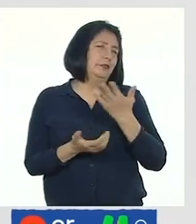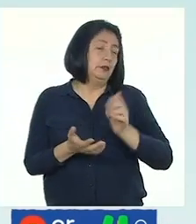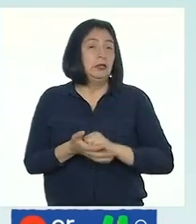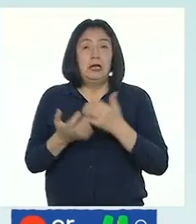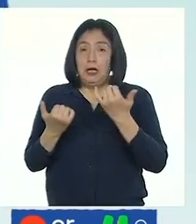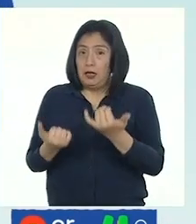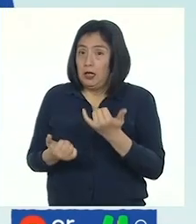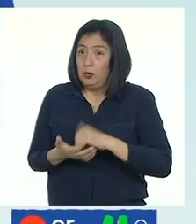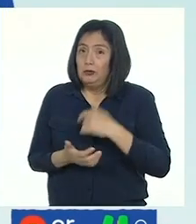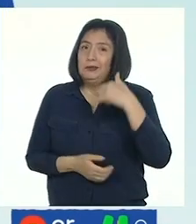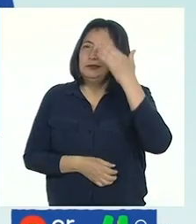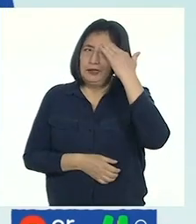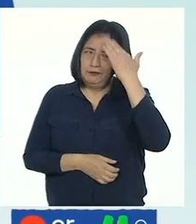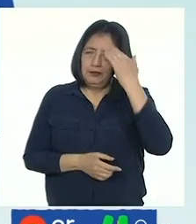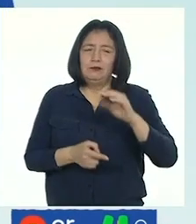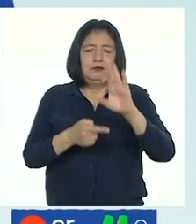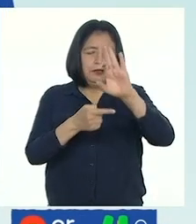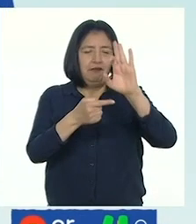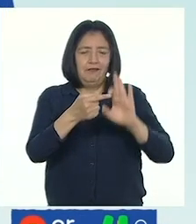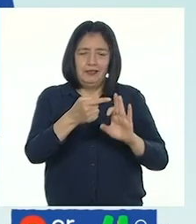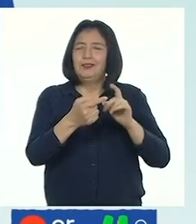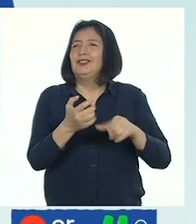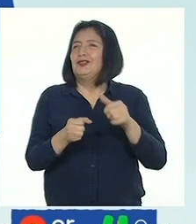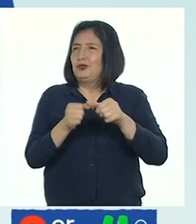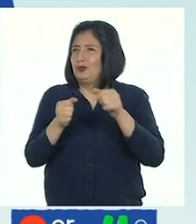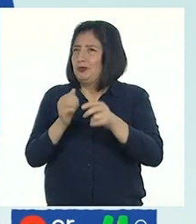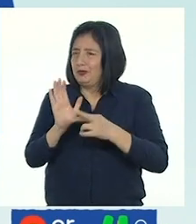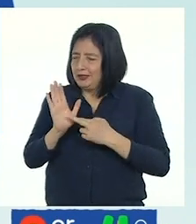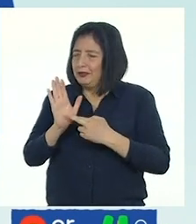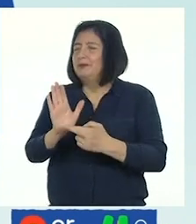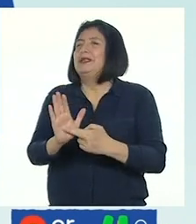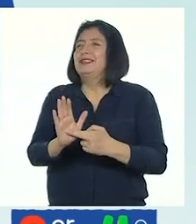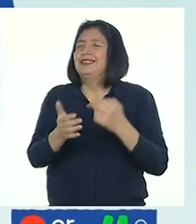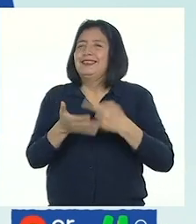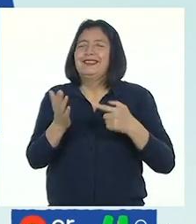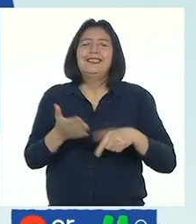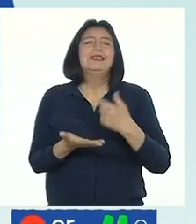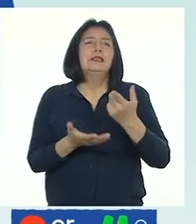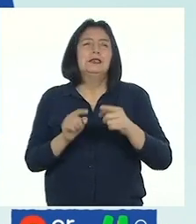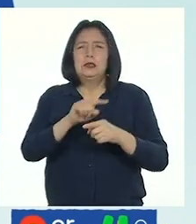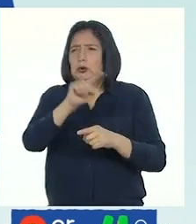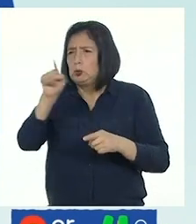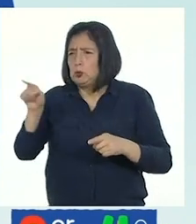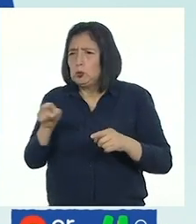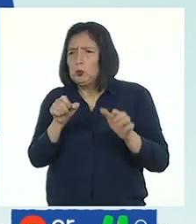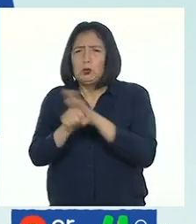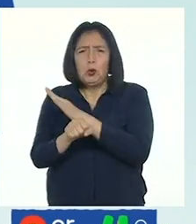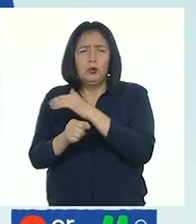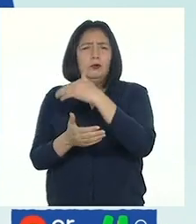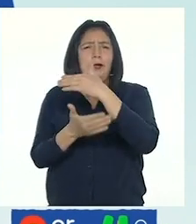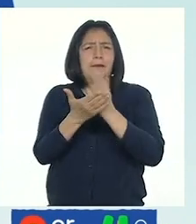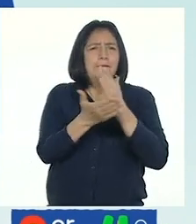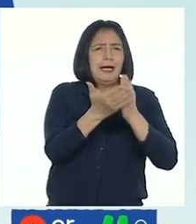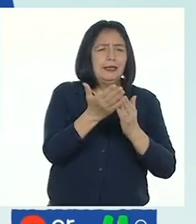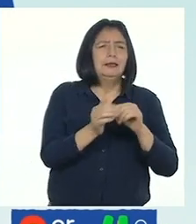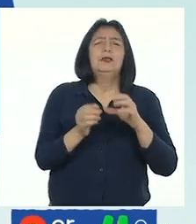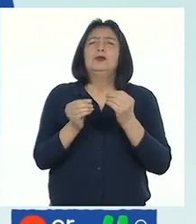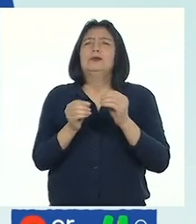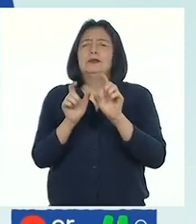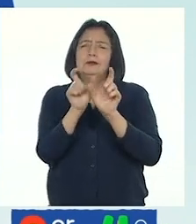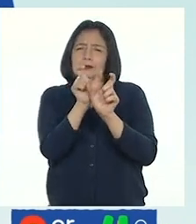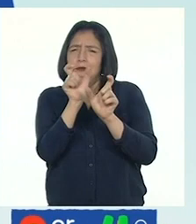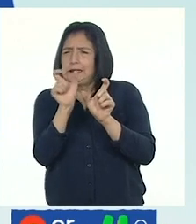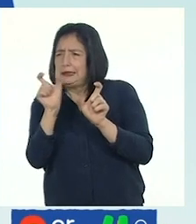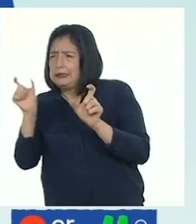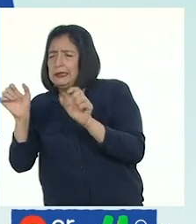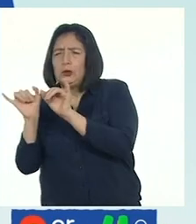Ahora sabemos que una fracción es un número que representa las partes de un todo que se ha dividido en